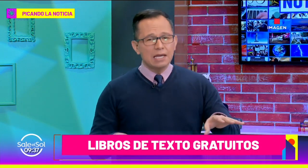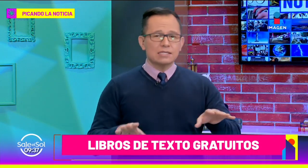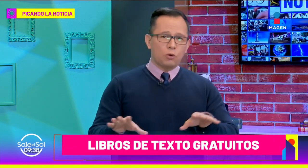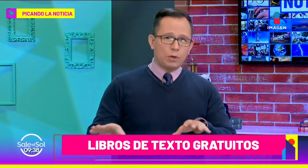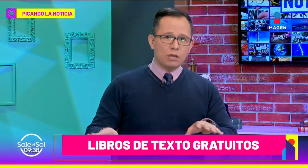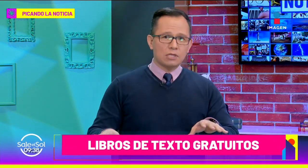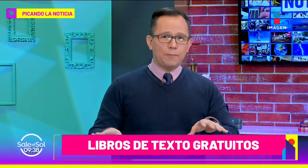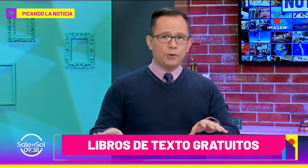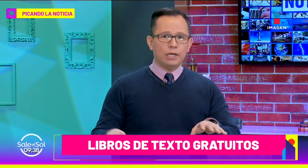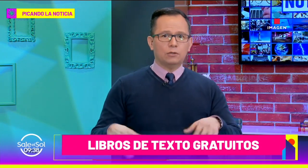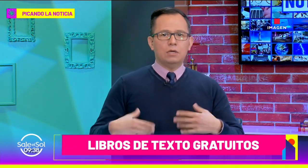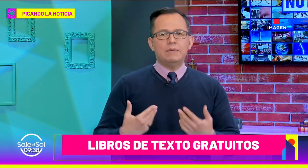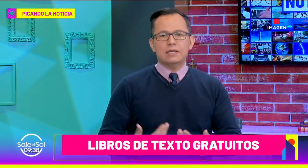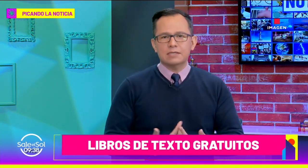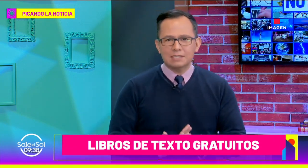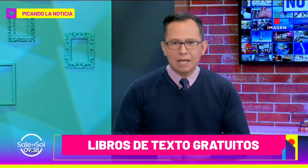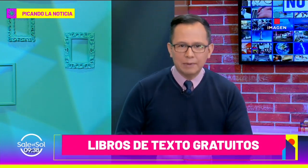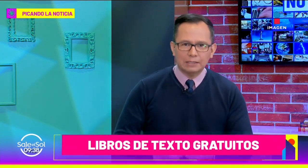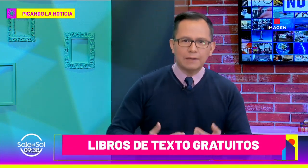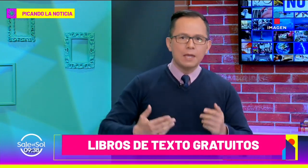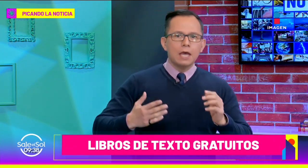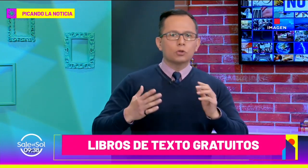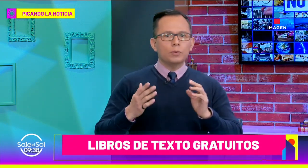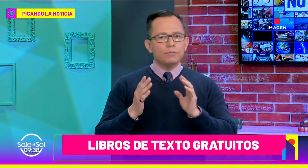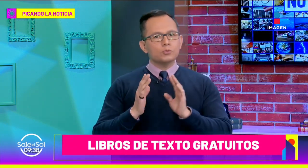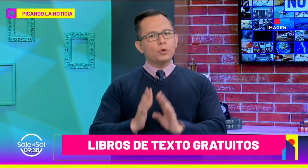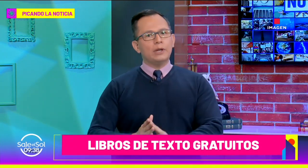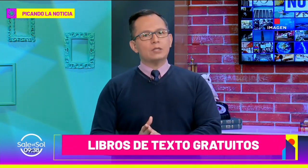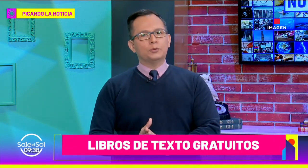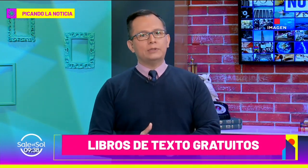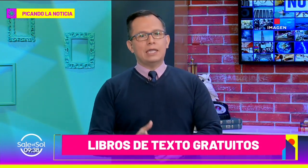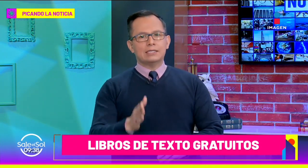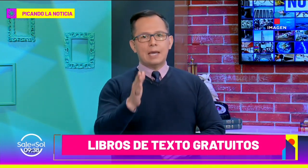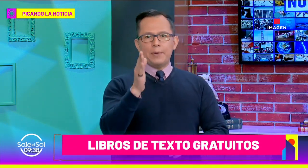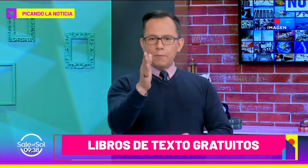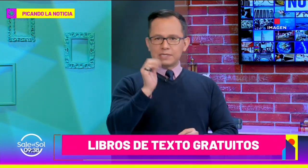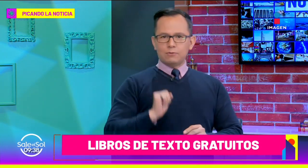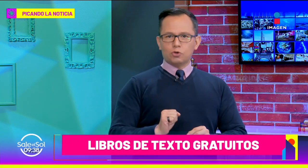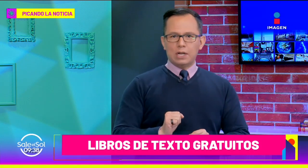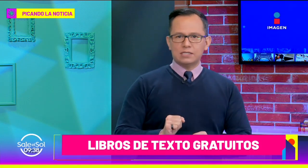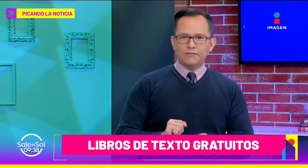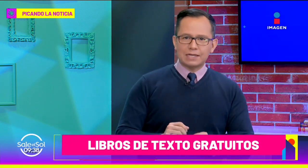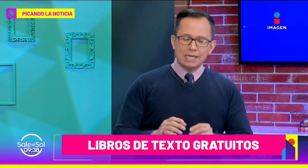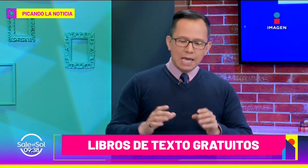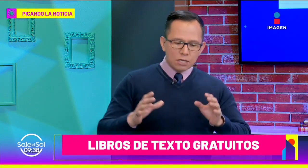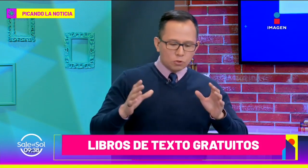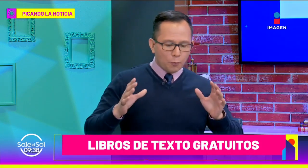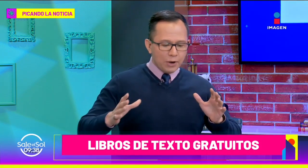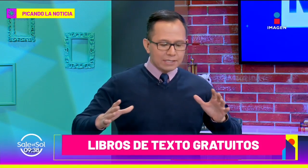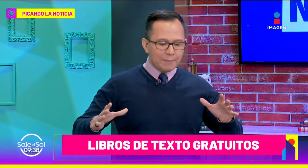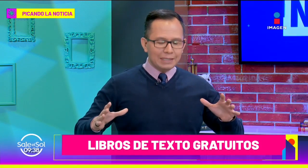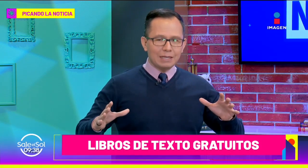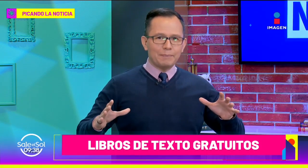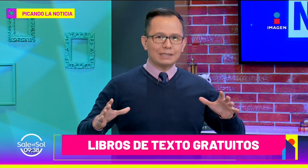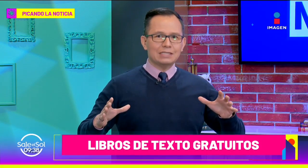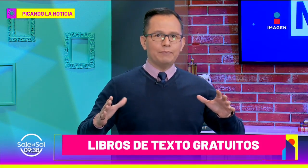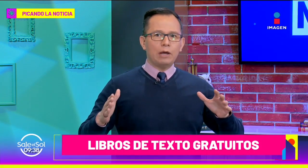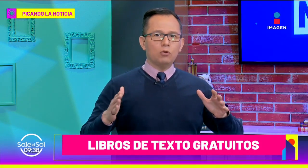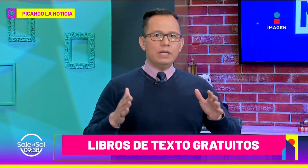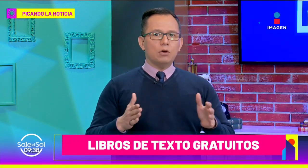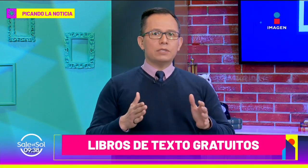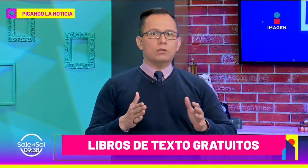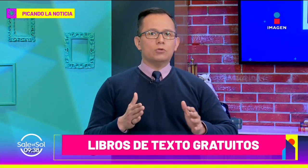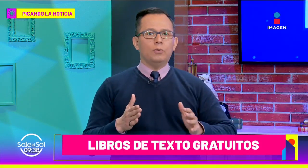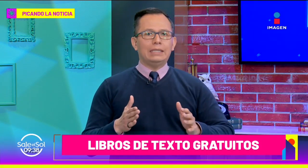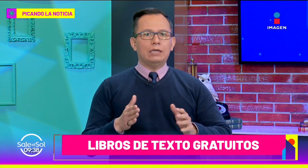explicar, según ellos, el proyecto. Y miren, sinceramente, tuvimos muy buenas puntadas, pero empecemos con las cifras. Supuestamente